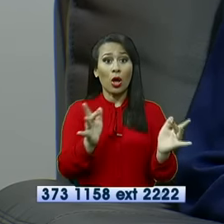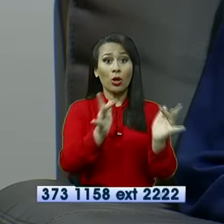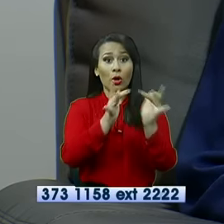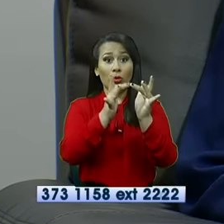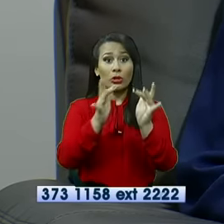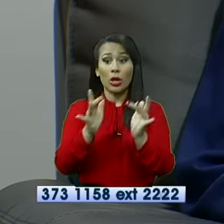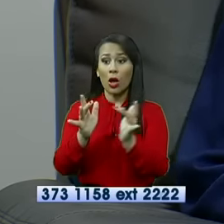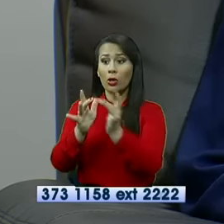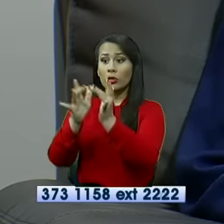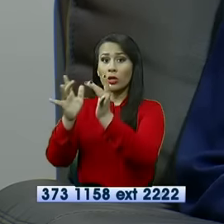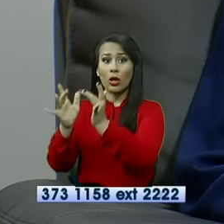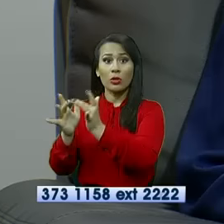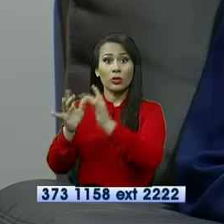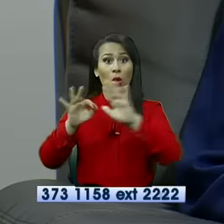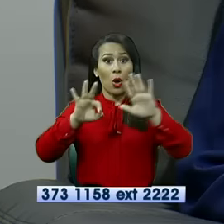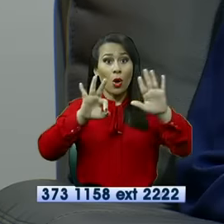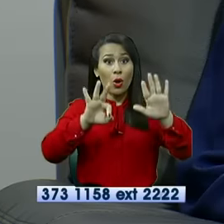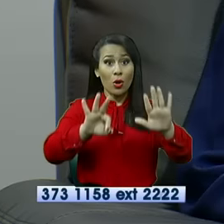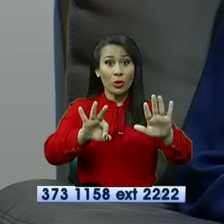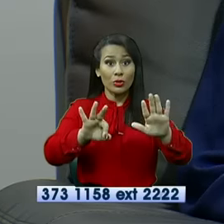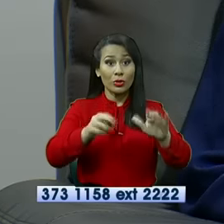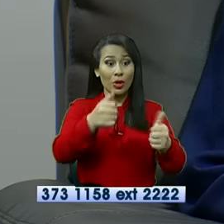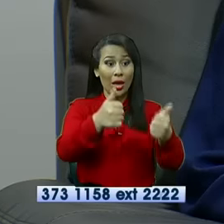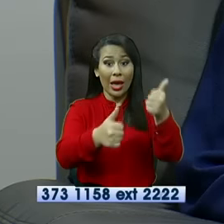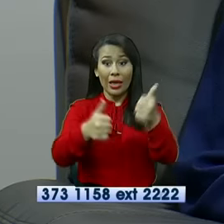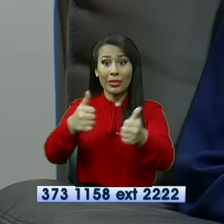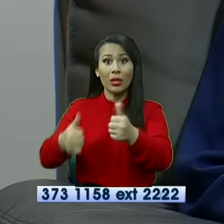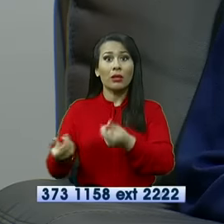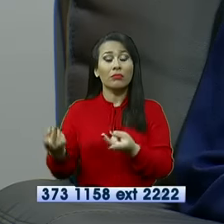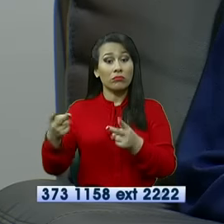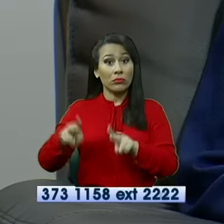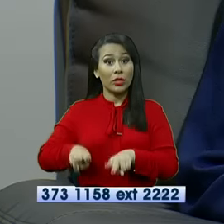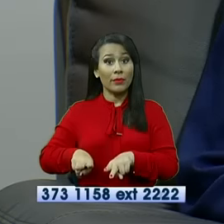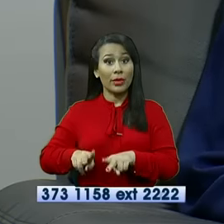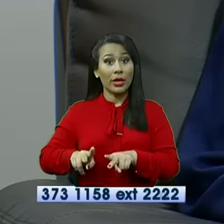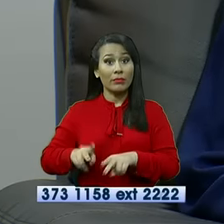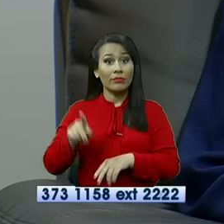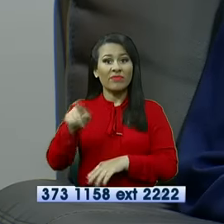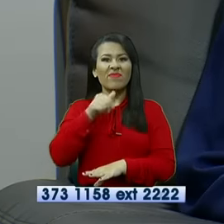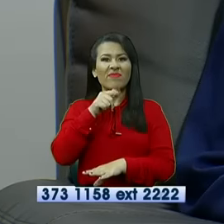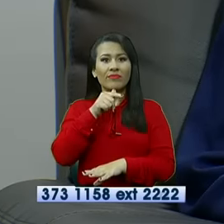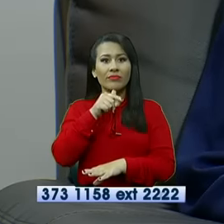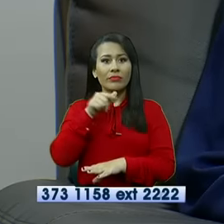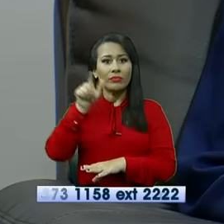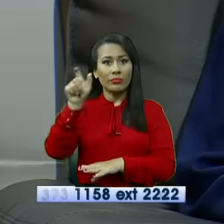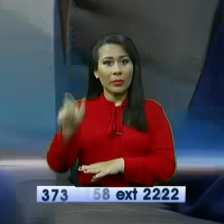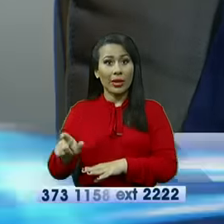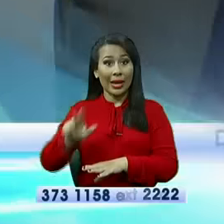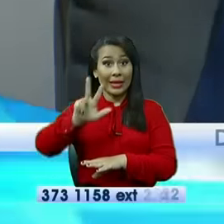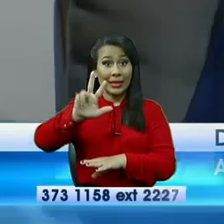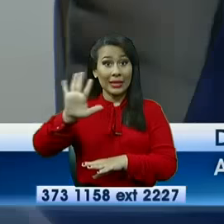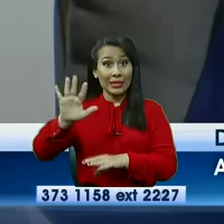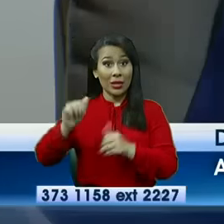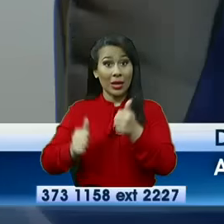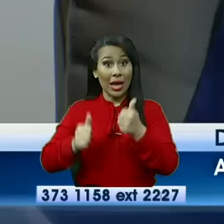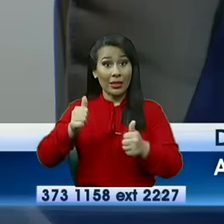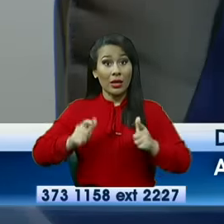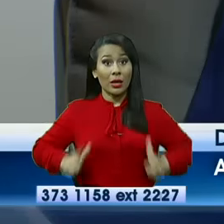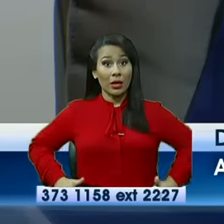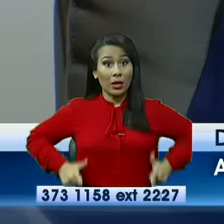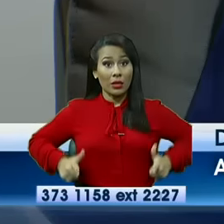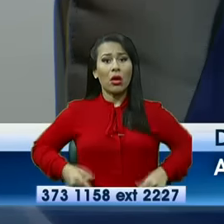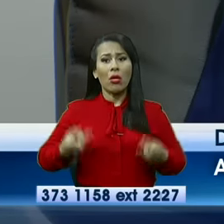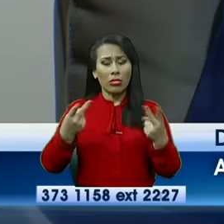énfasis los ocho candidatos incluido el candidato del partido de gobierno lenín